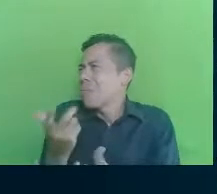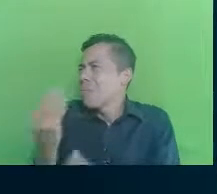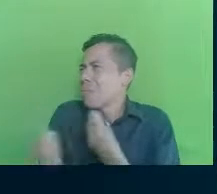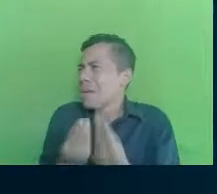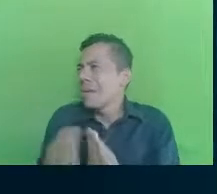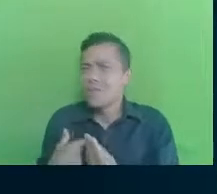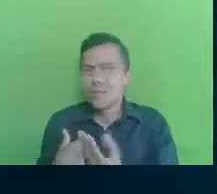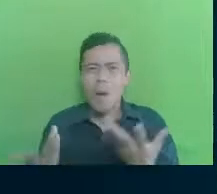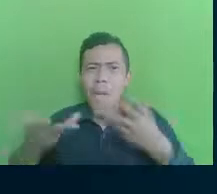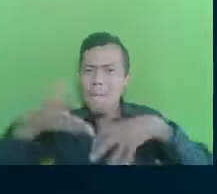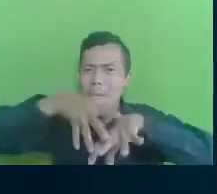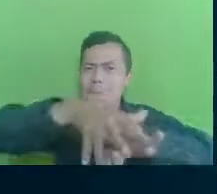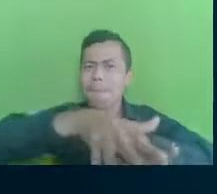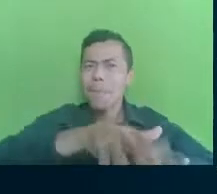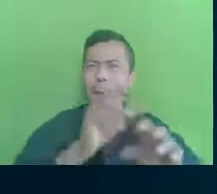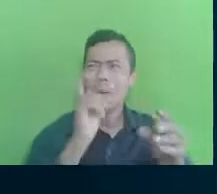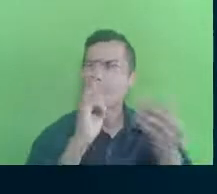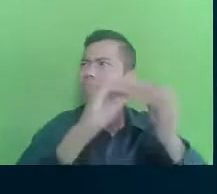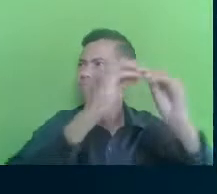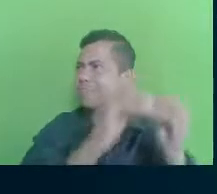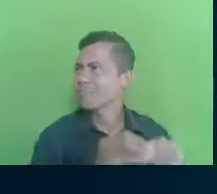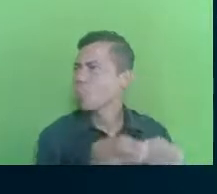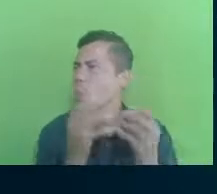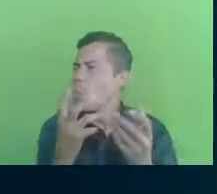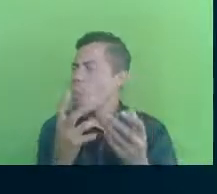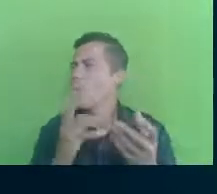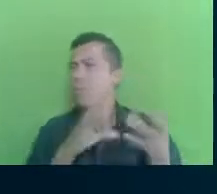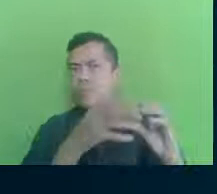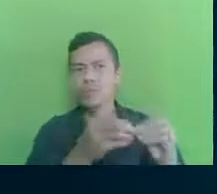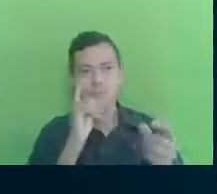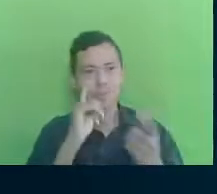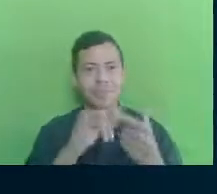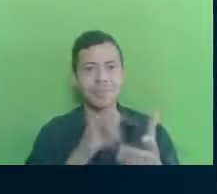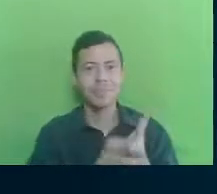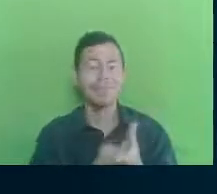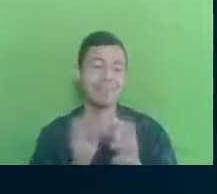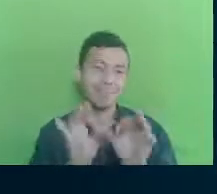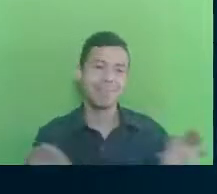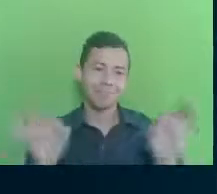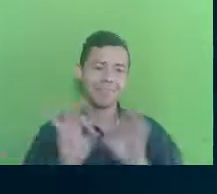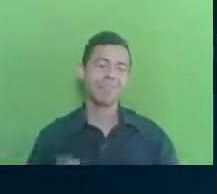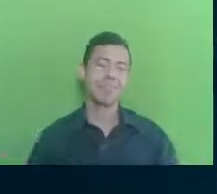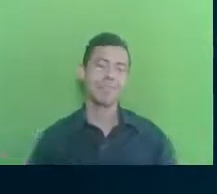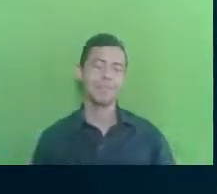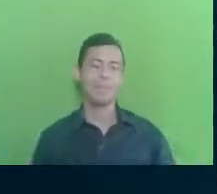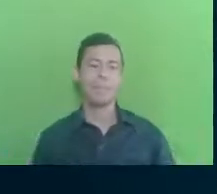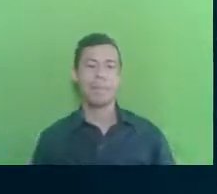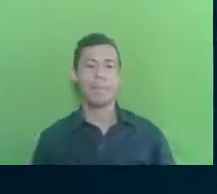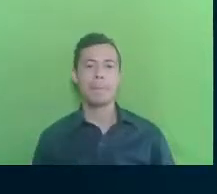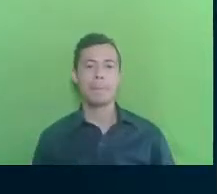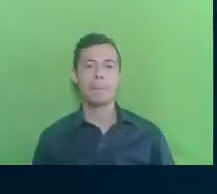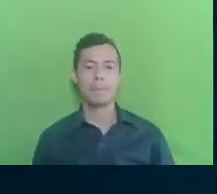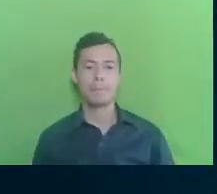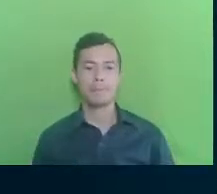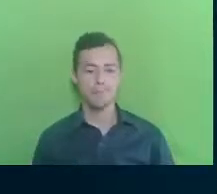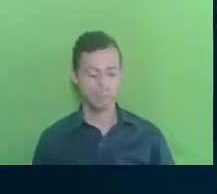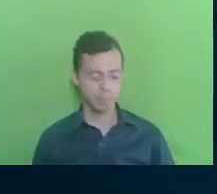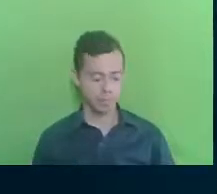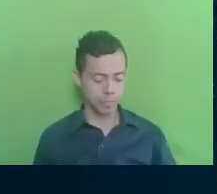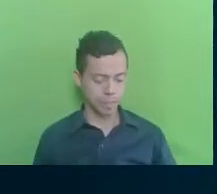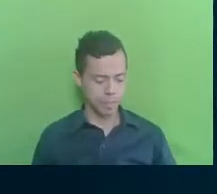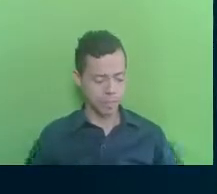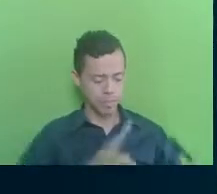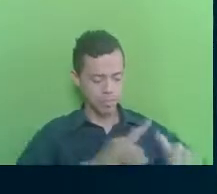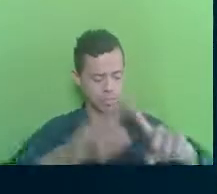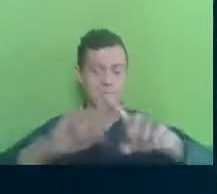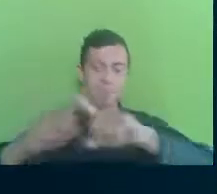poder integrarlo a mi algoritmo y a mi caso de uso exitoso. ¿Cómo ha evolucionado en el tiempo otra